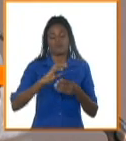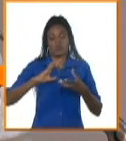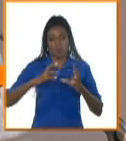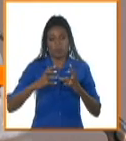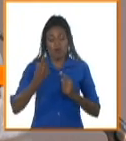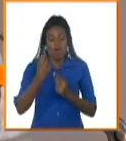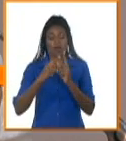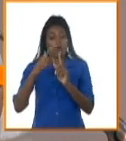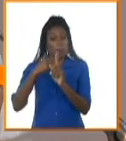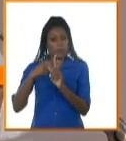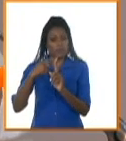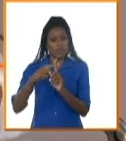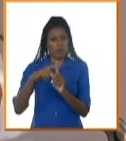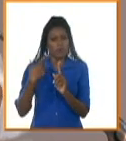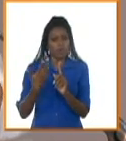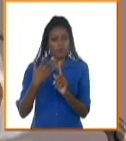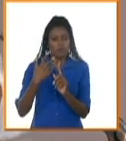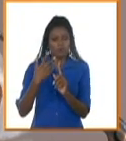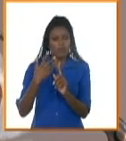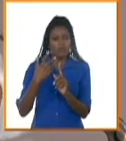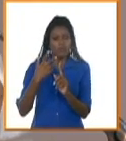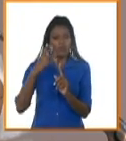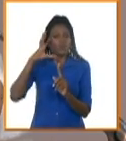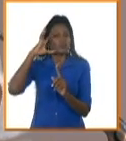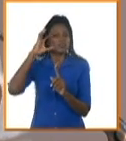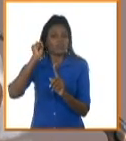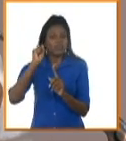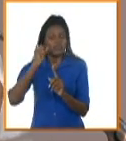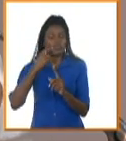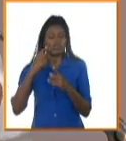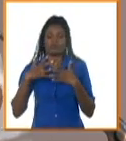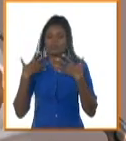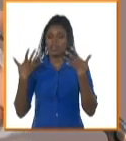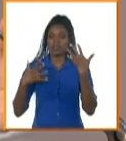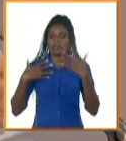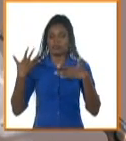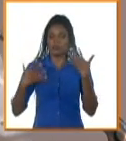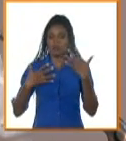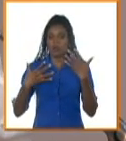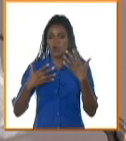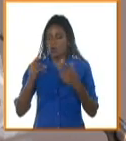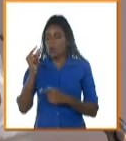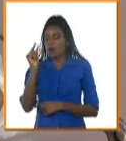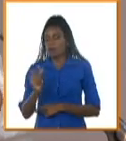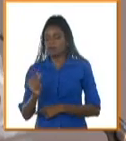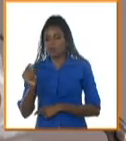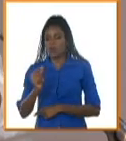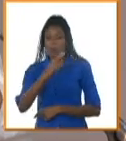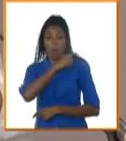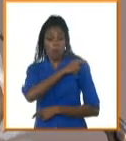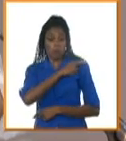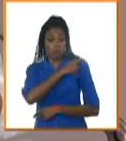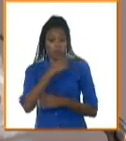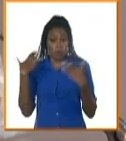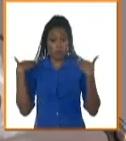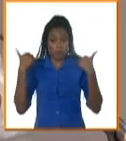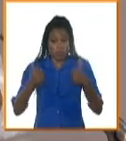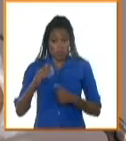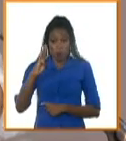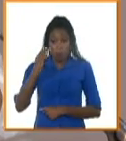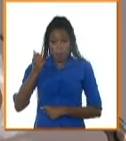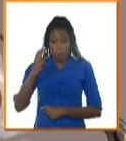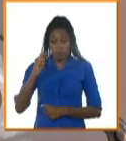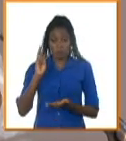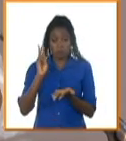positivo usted interpreta que hay motivación Nosotros hemos tenido personas funcionarios directivos de bandera que han visitado